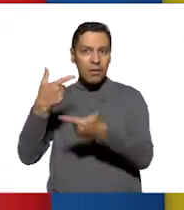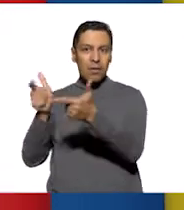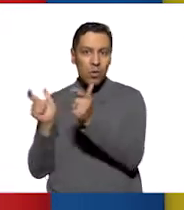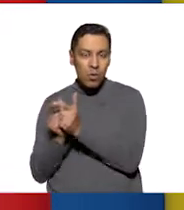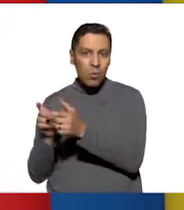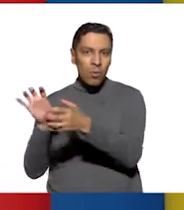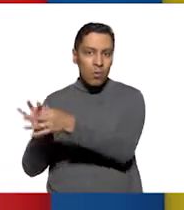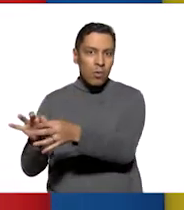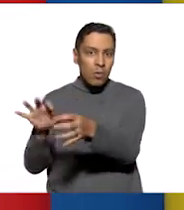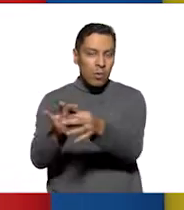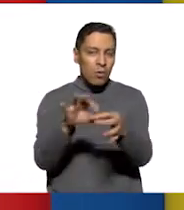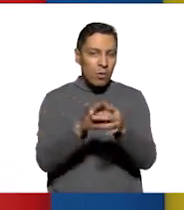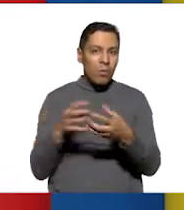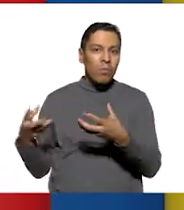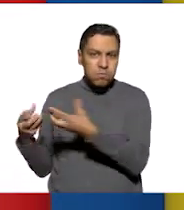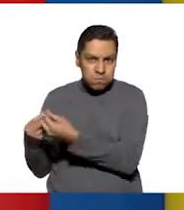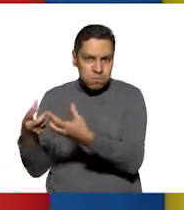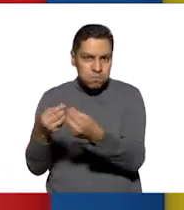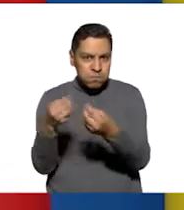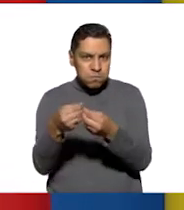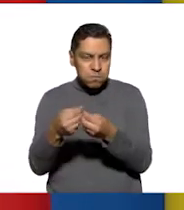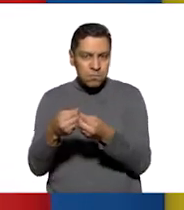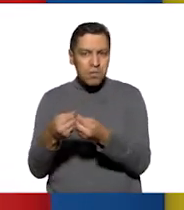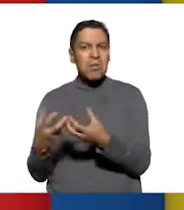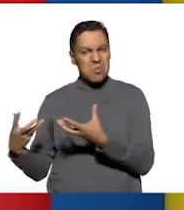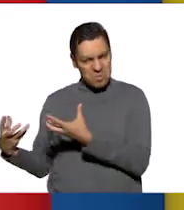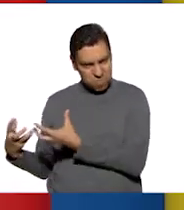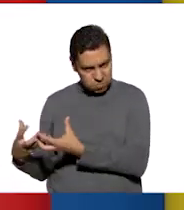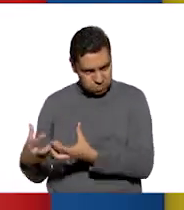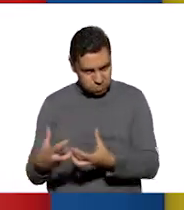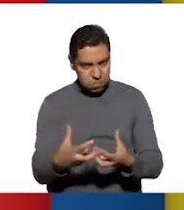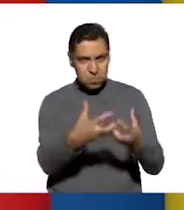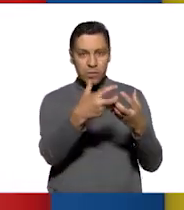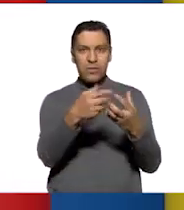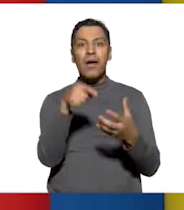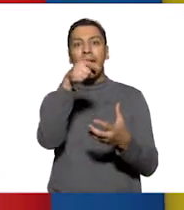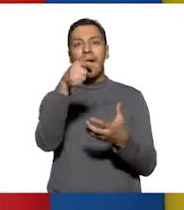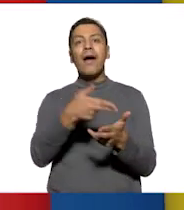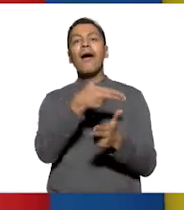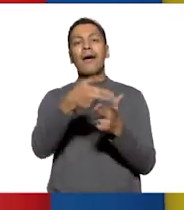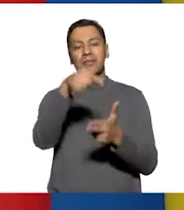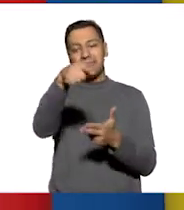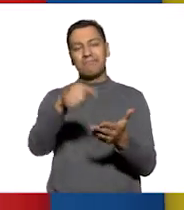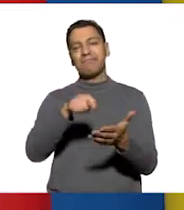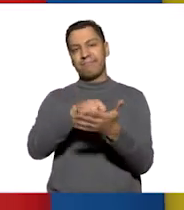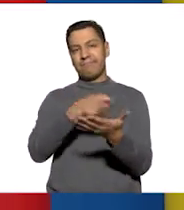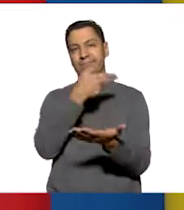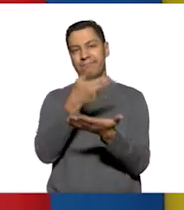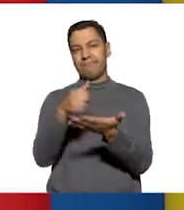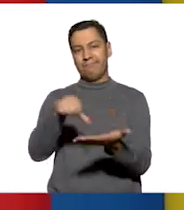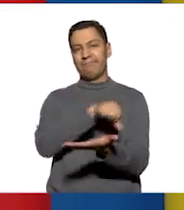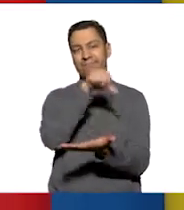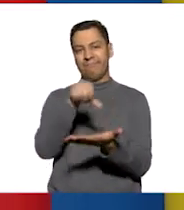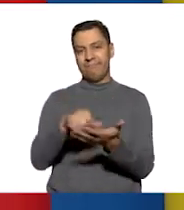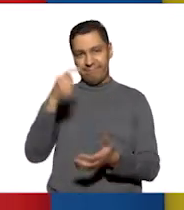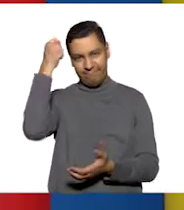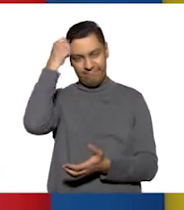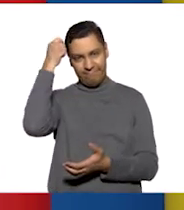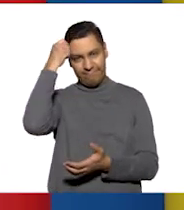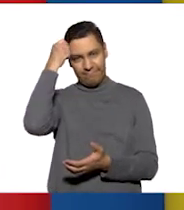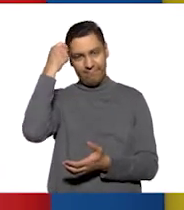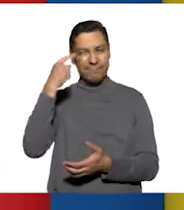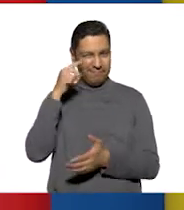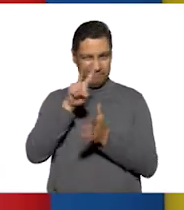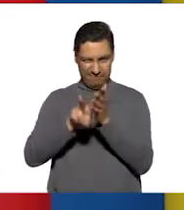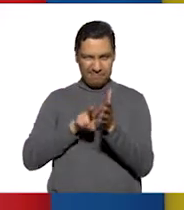siguieron avanzando hasta llegar a Tenochtitlan. ¿Qué les parece si vemos un video para comprender mejor este proceso que